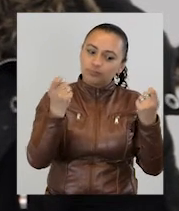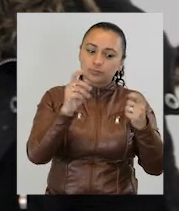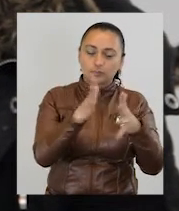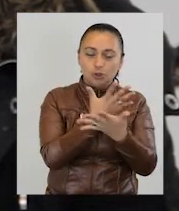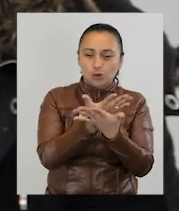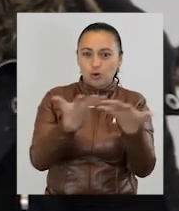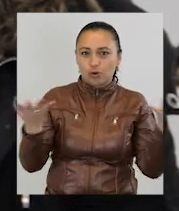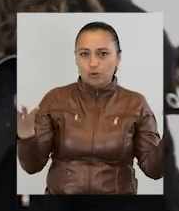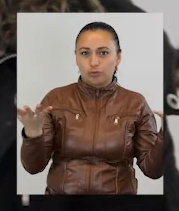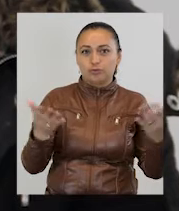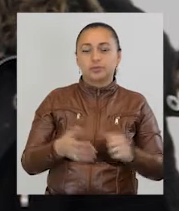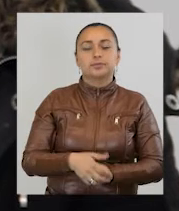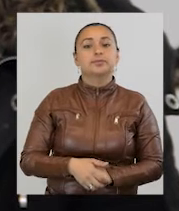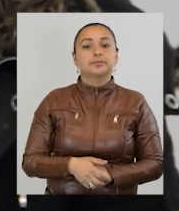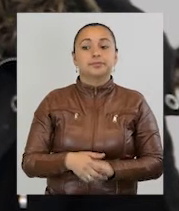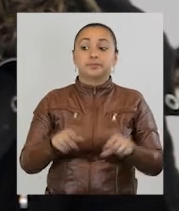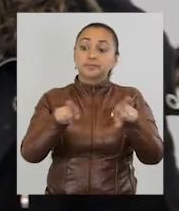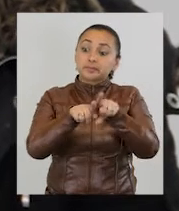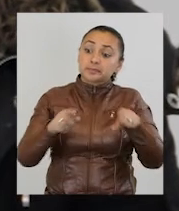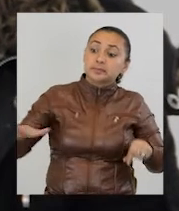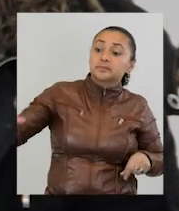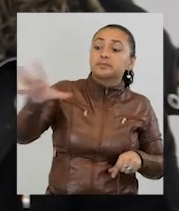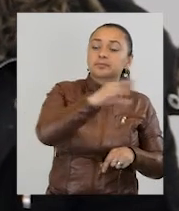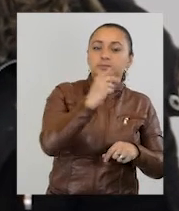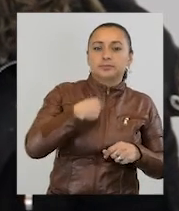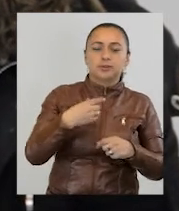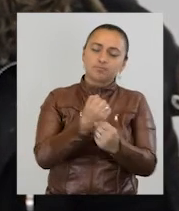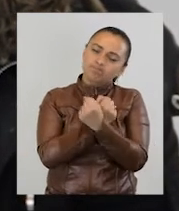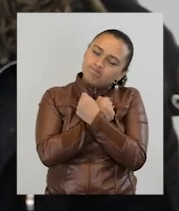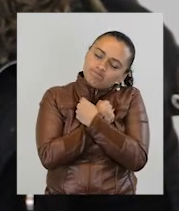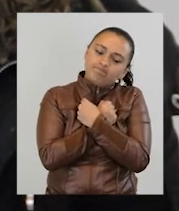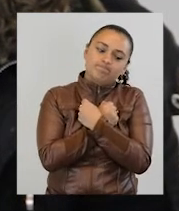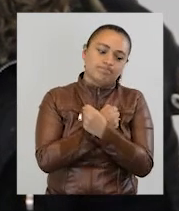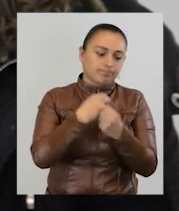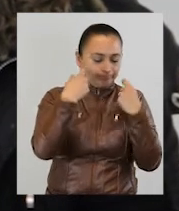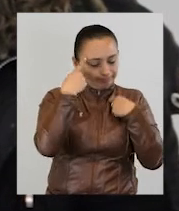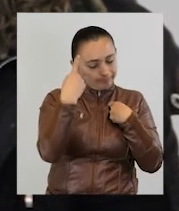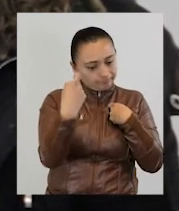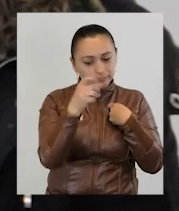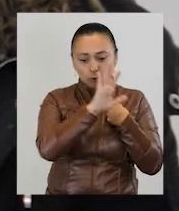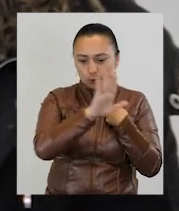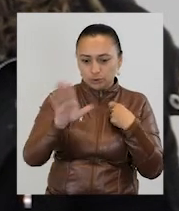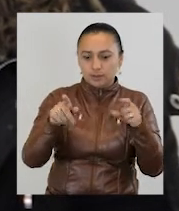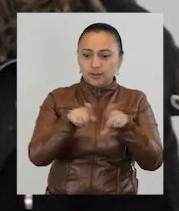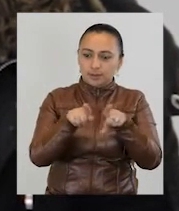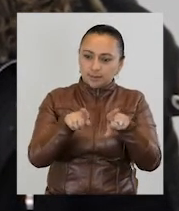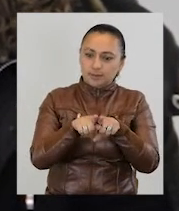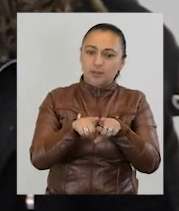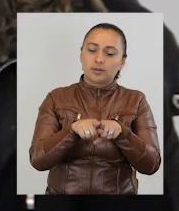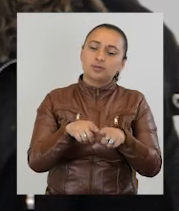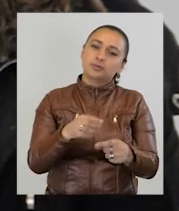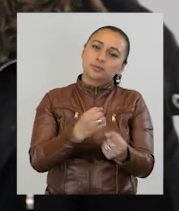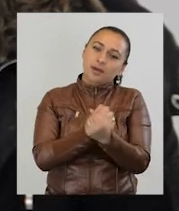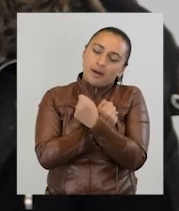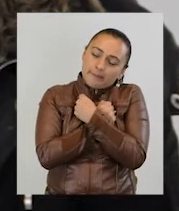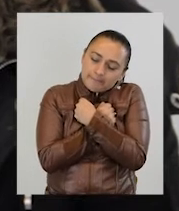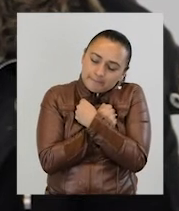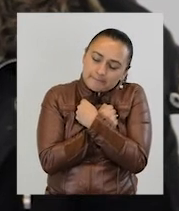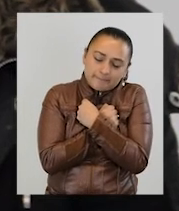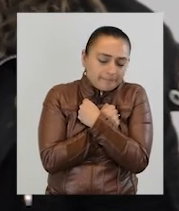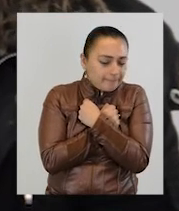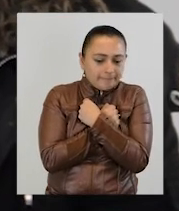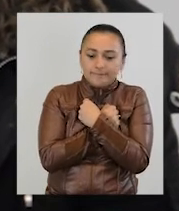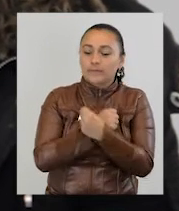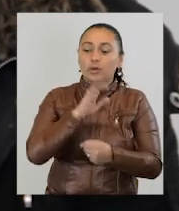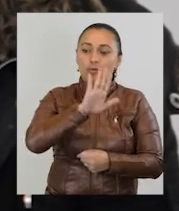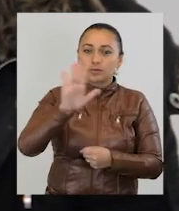todas las cosas. Hermanos míos, a quienes tanto quiero y extraño, Ustedes, hermanos míos,